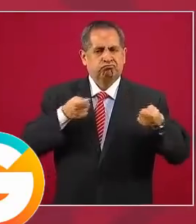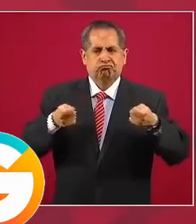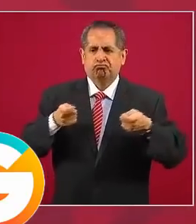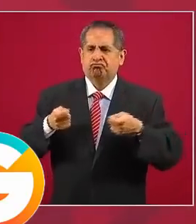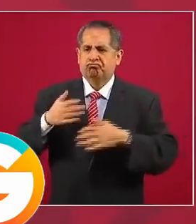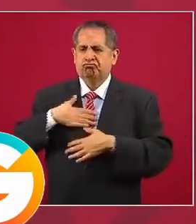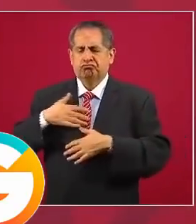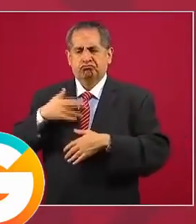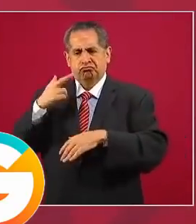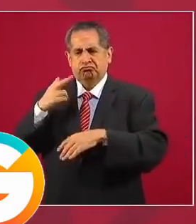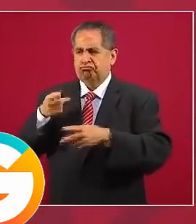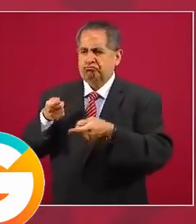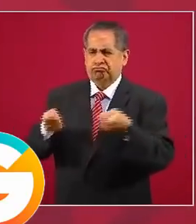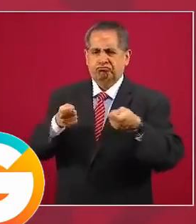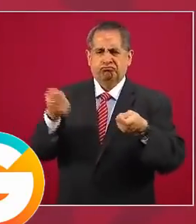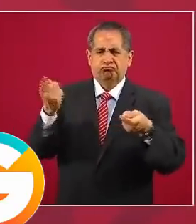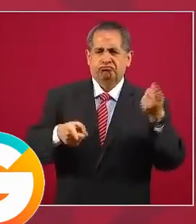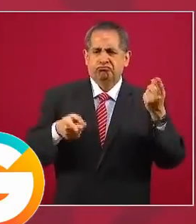de